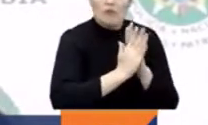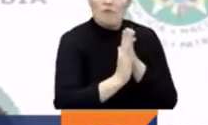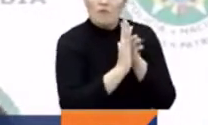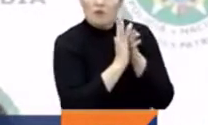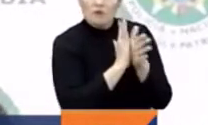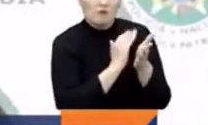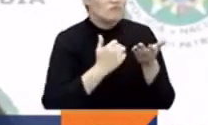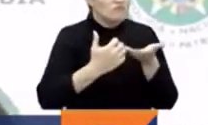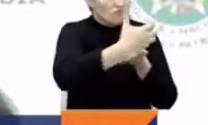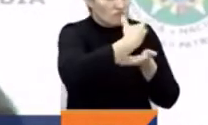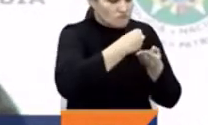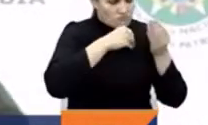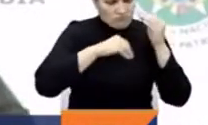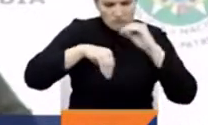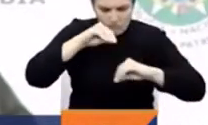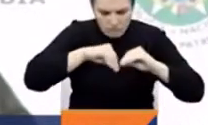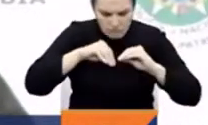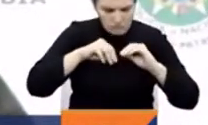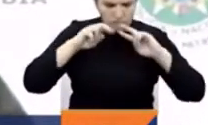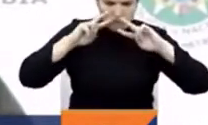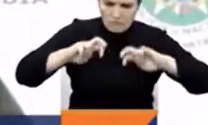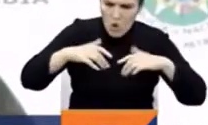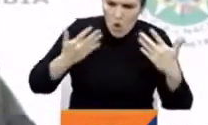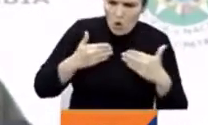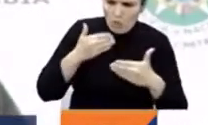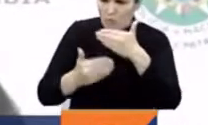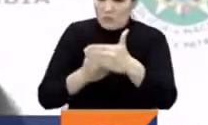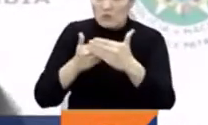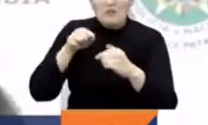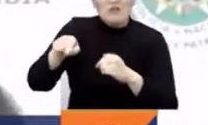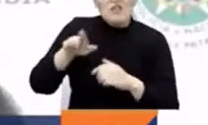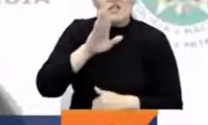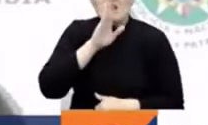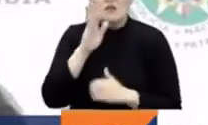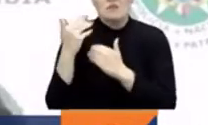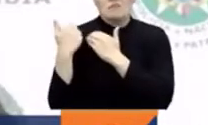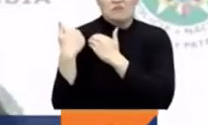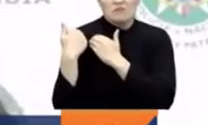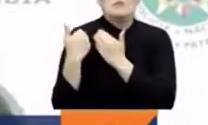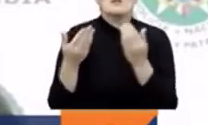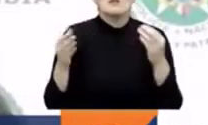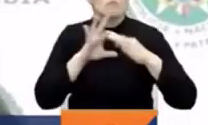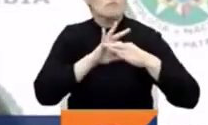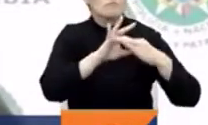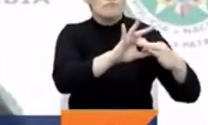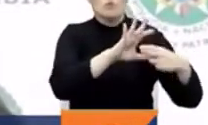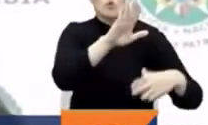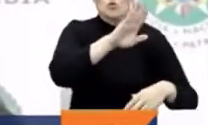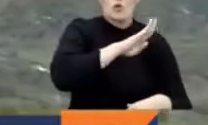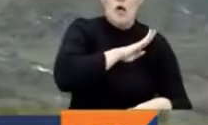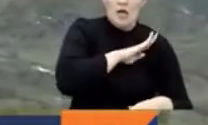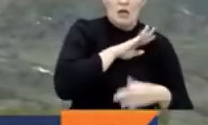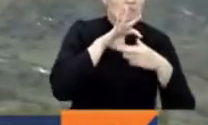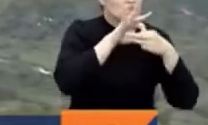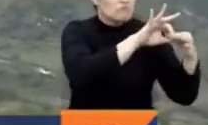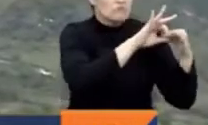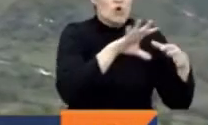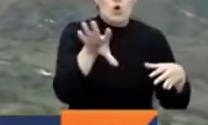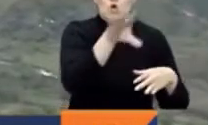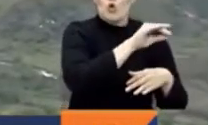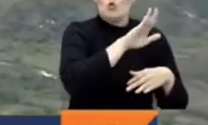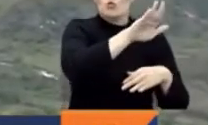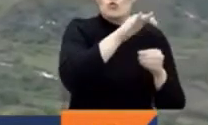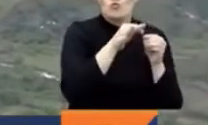nuestras administraciones municipales, para garantizar y mantener la tranquilidad y la seguridad en los municipios. Este es el